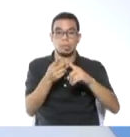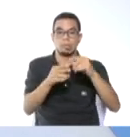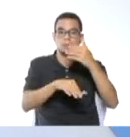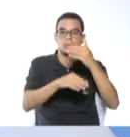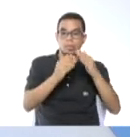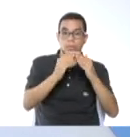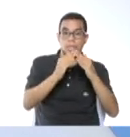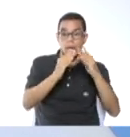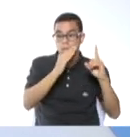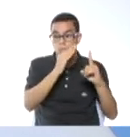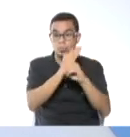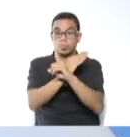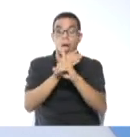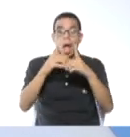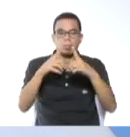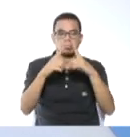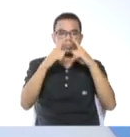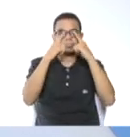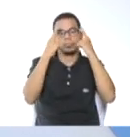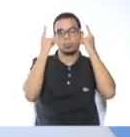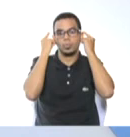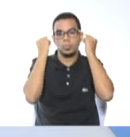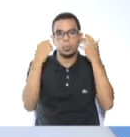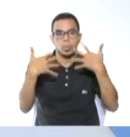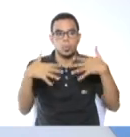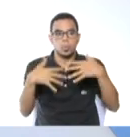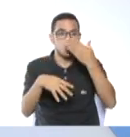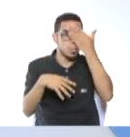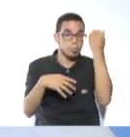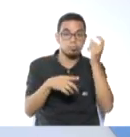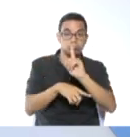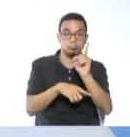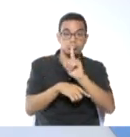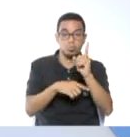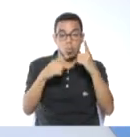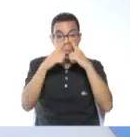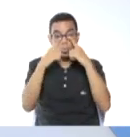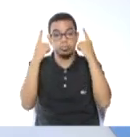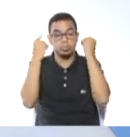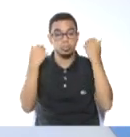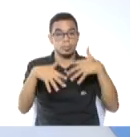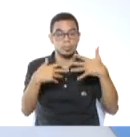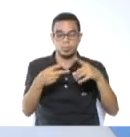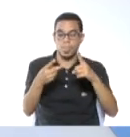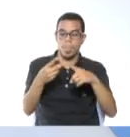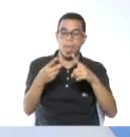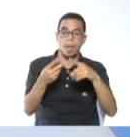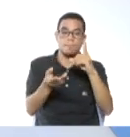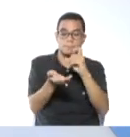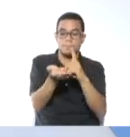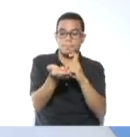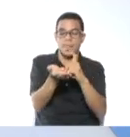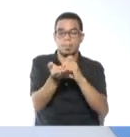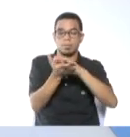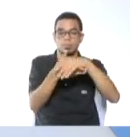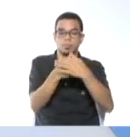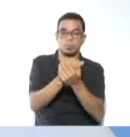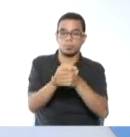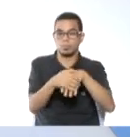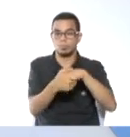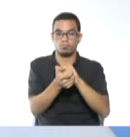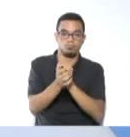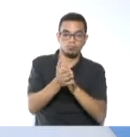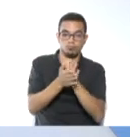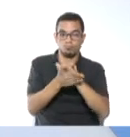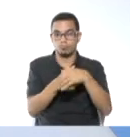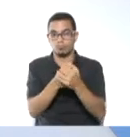de nuestra casa, recuerden que debemos usar correctamente el tapabocas o mascarilla, llevar alcohol o gel antibacterial y, por